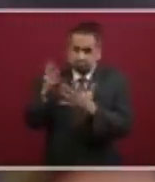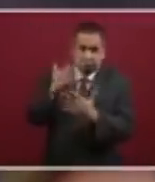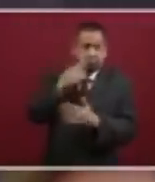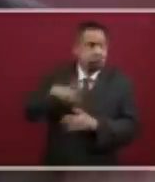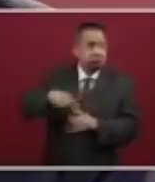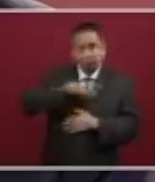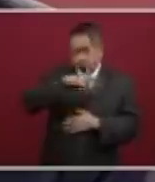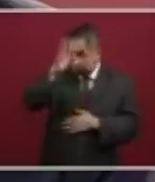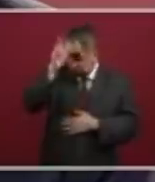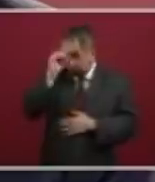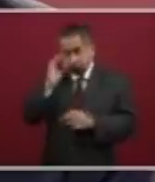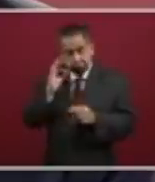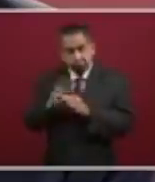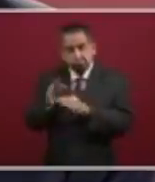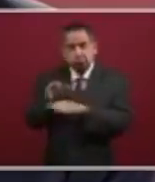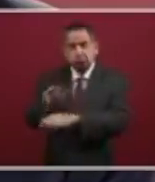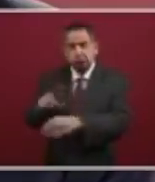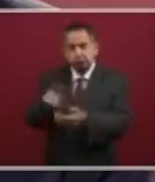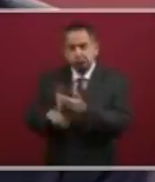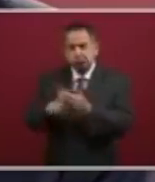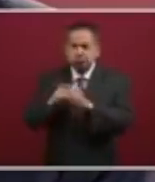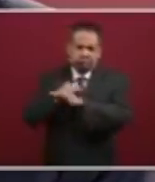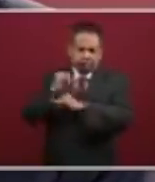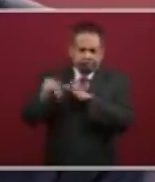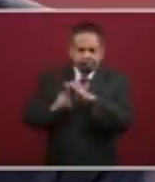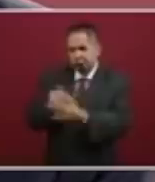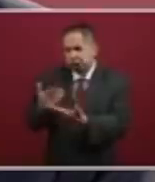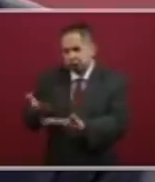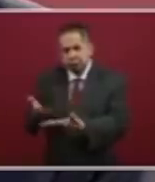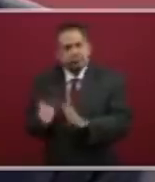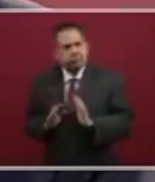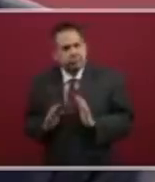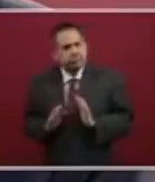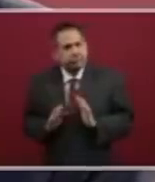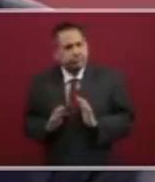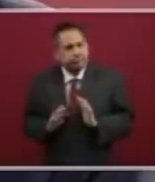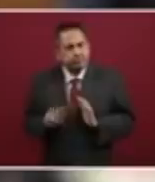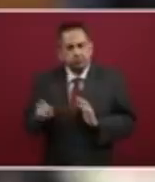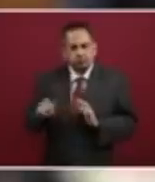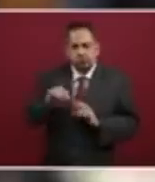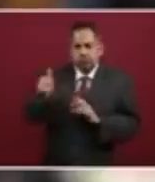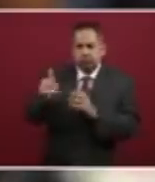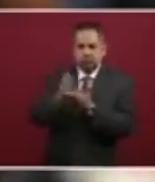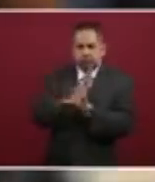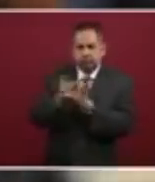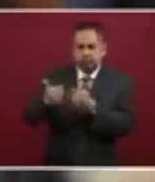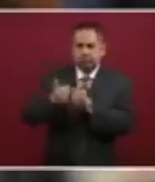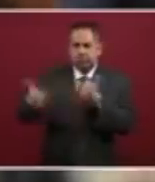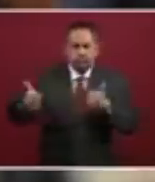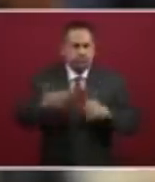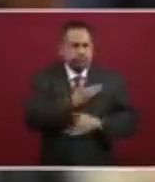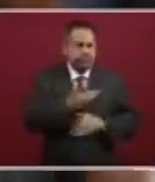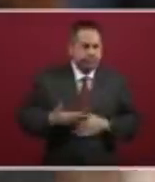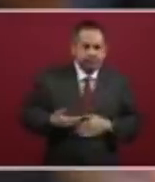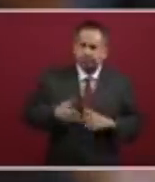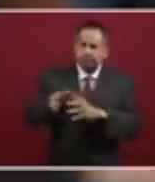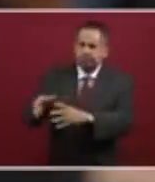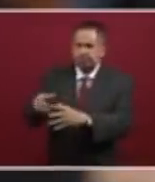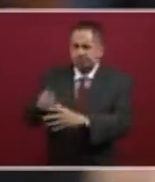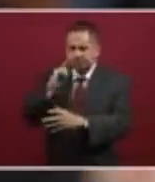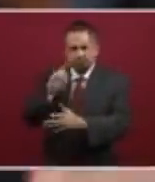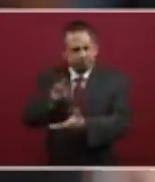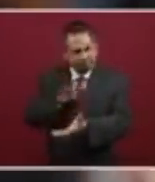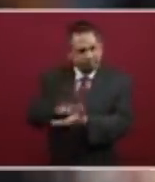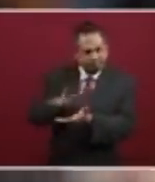por expertos nacionales e internacionales. Por supuesto, es otro poder y es independiente del Ejecutivo, pero ¿no podría usted